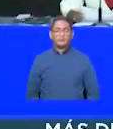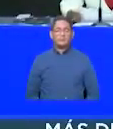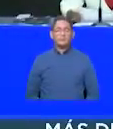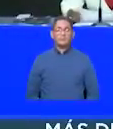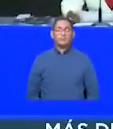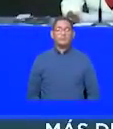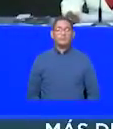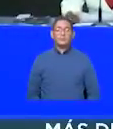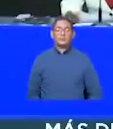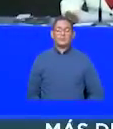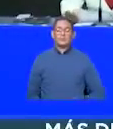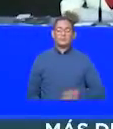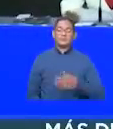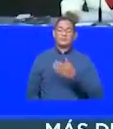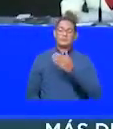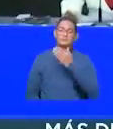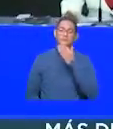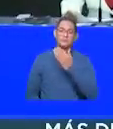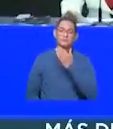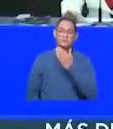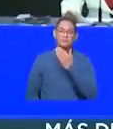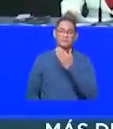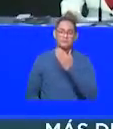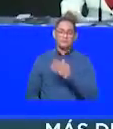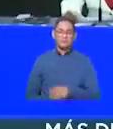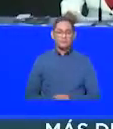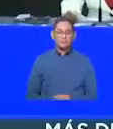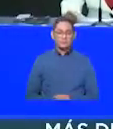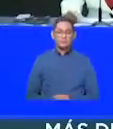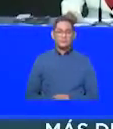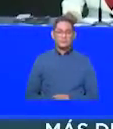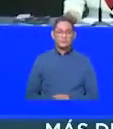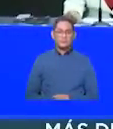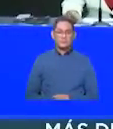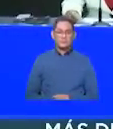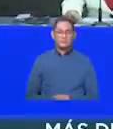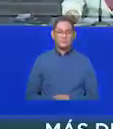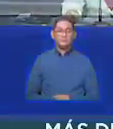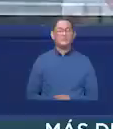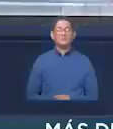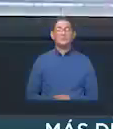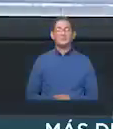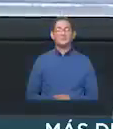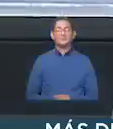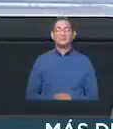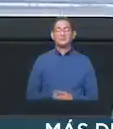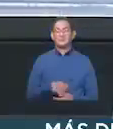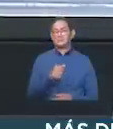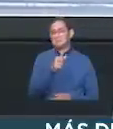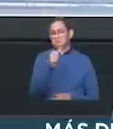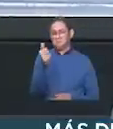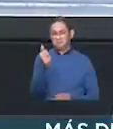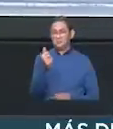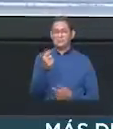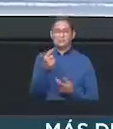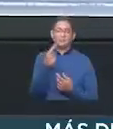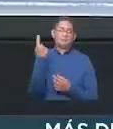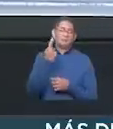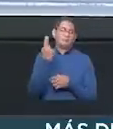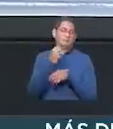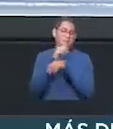muchas gracias señor tutor y hoy como co doma como cada martes